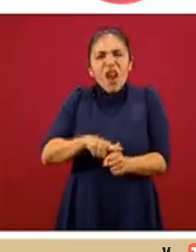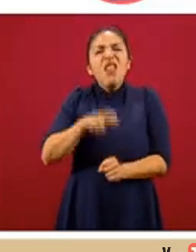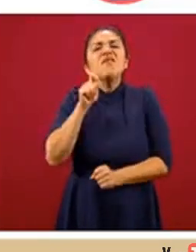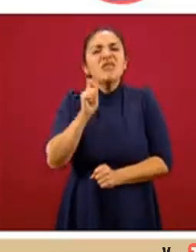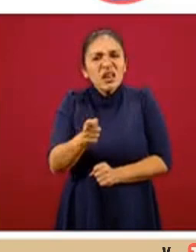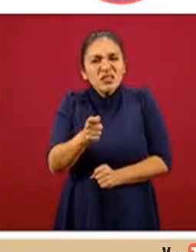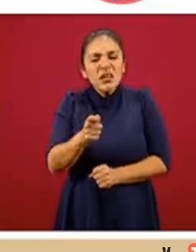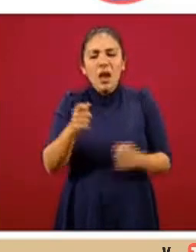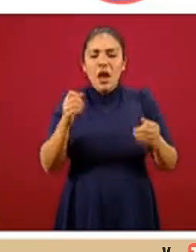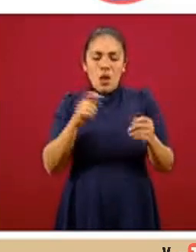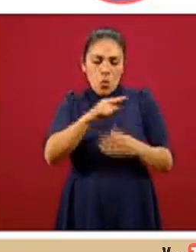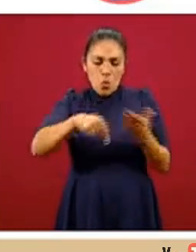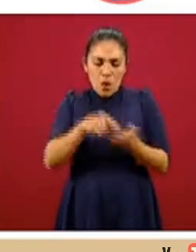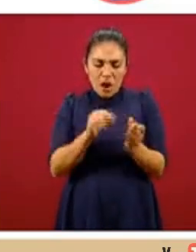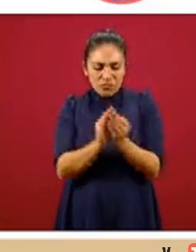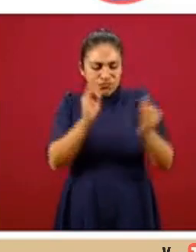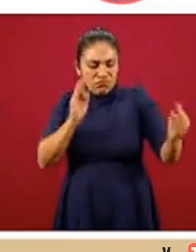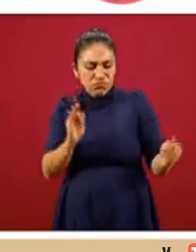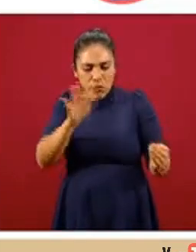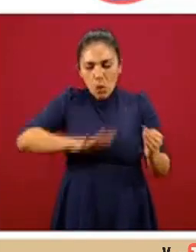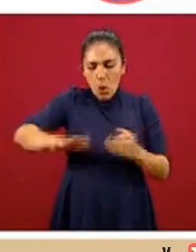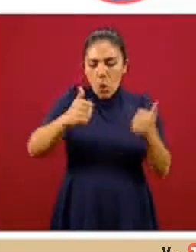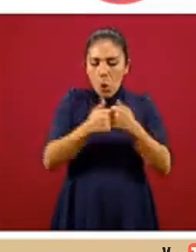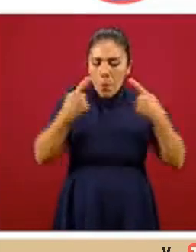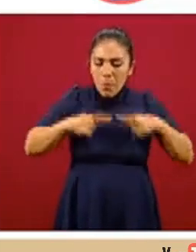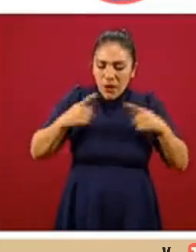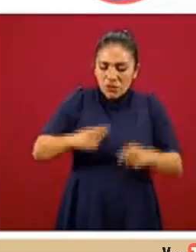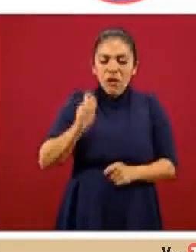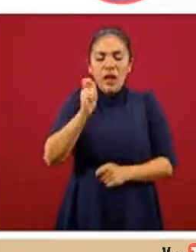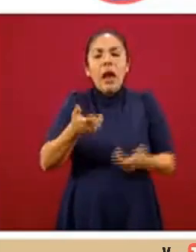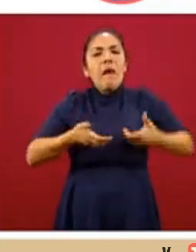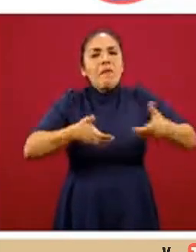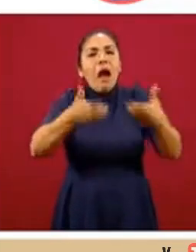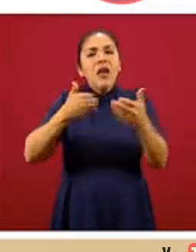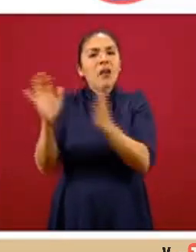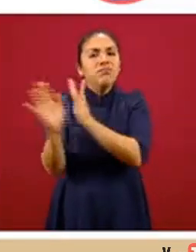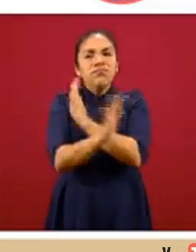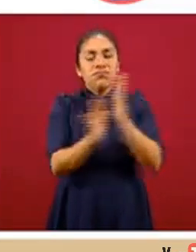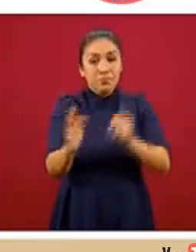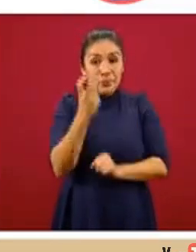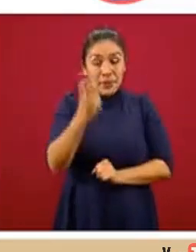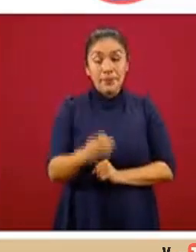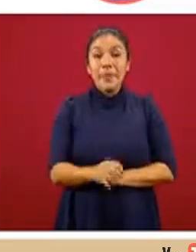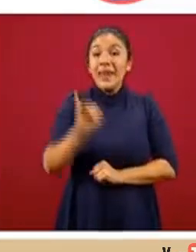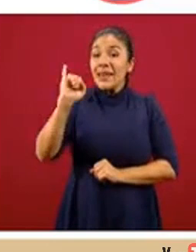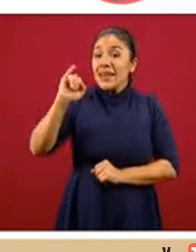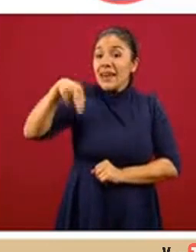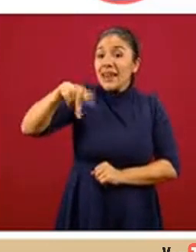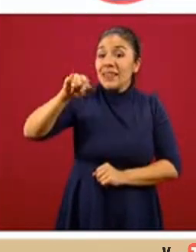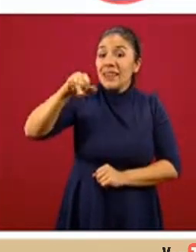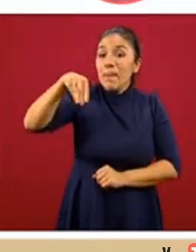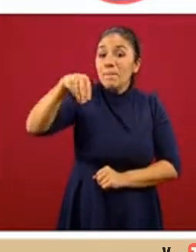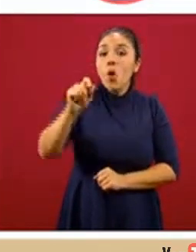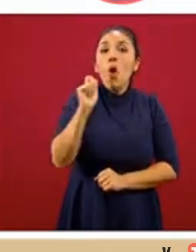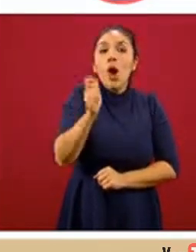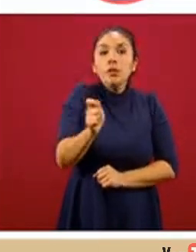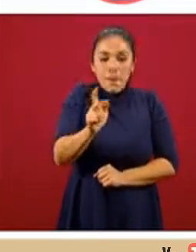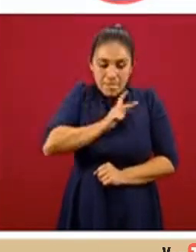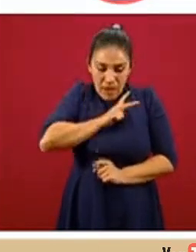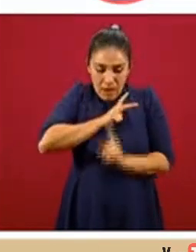espacio social? ¿Qué es el espacio público? El espacio íntimo es ese que está inmediatamente alrededor de